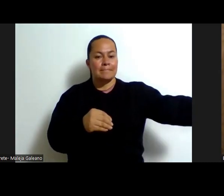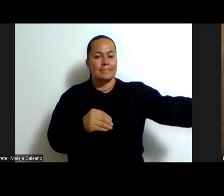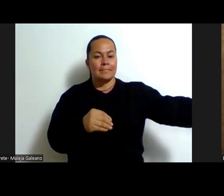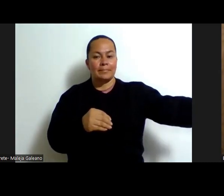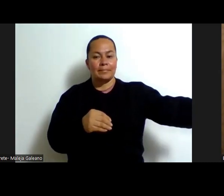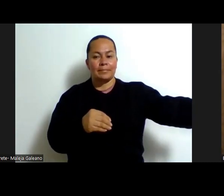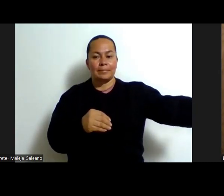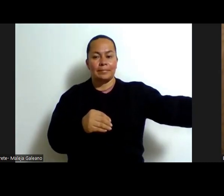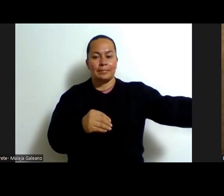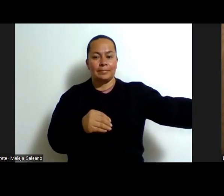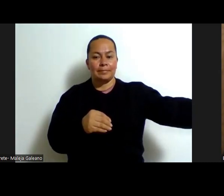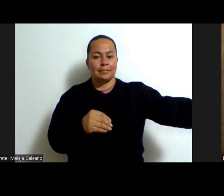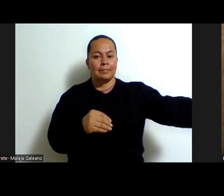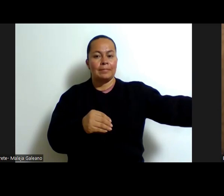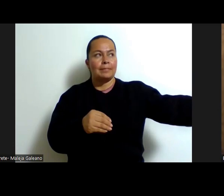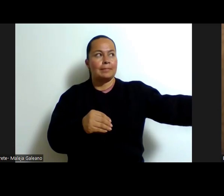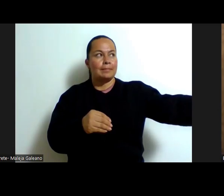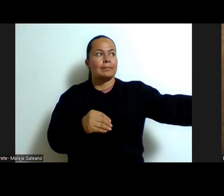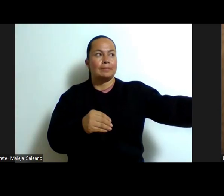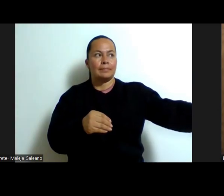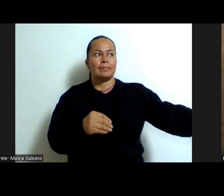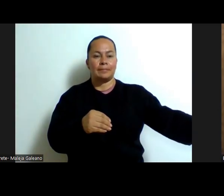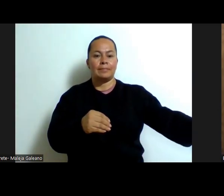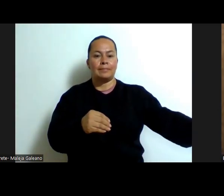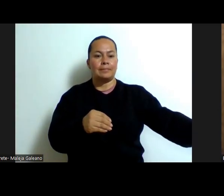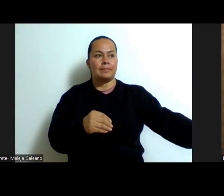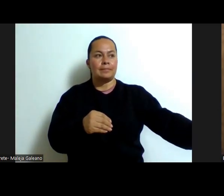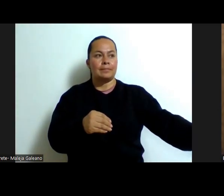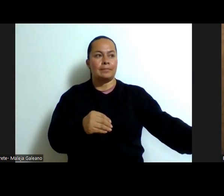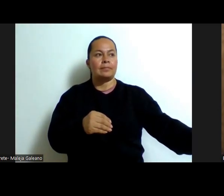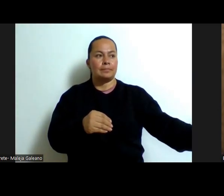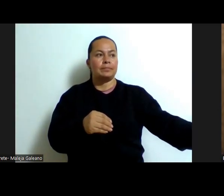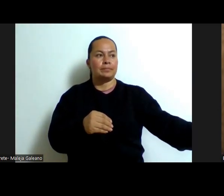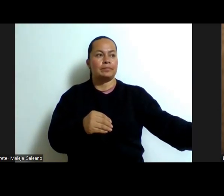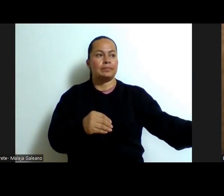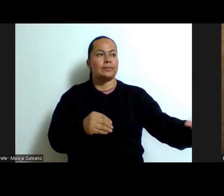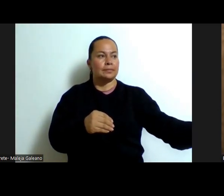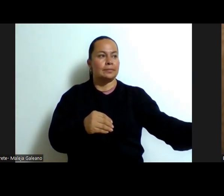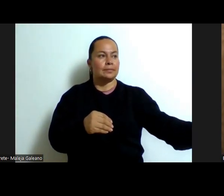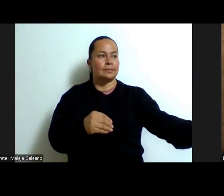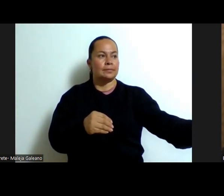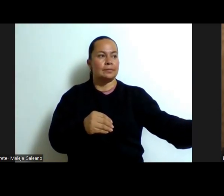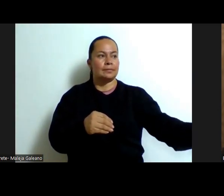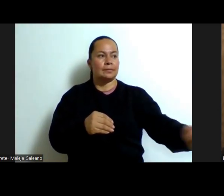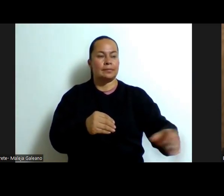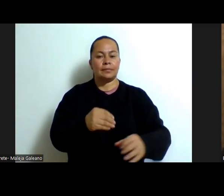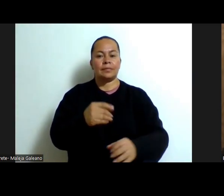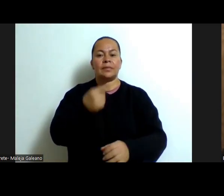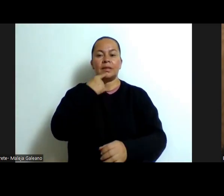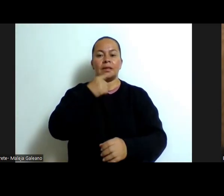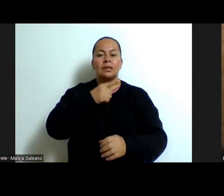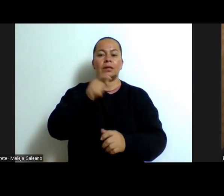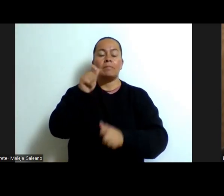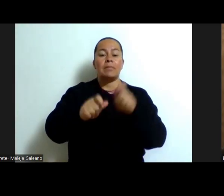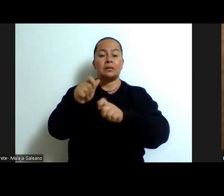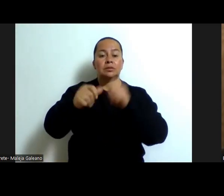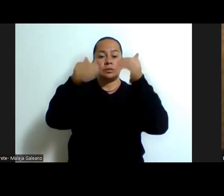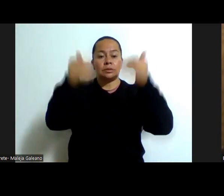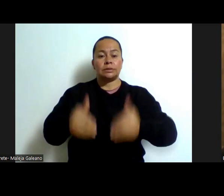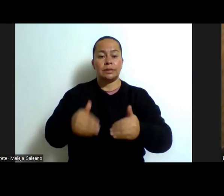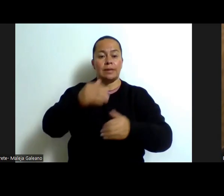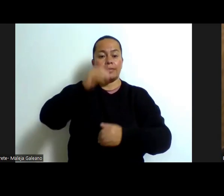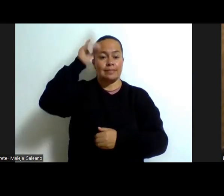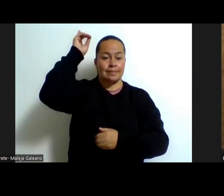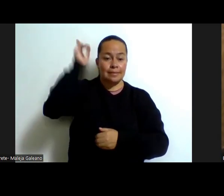eh eliminando anulando la autonomía de la persona con discapacidad decidiendo cosas sobre la persona